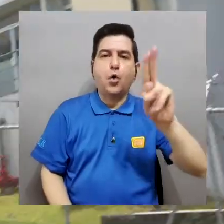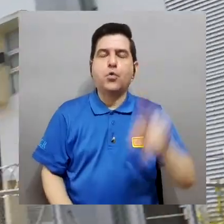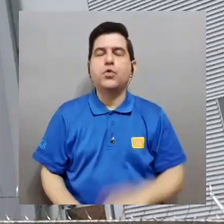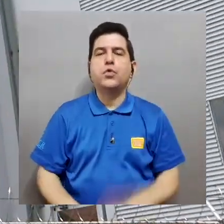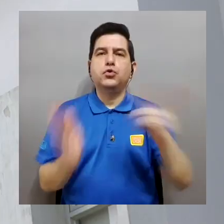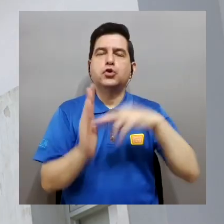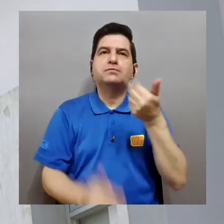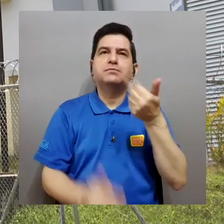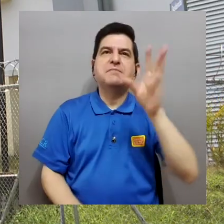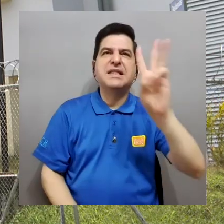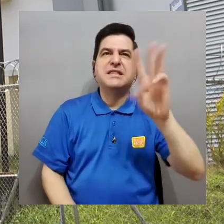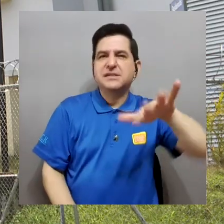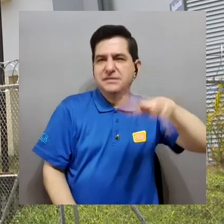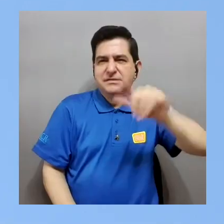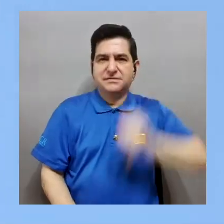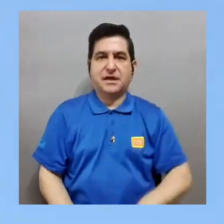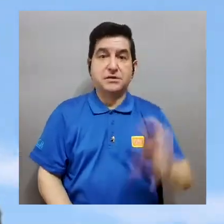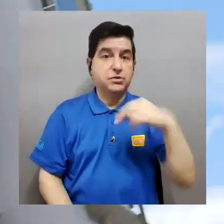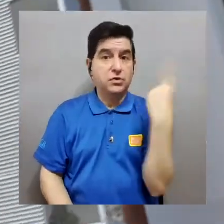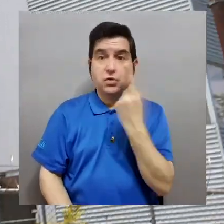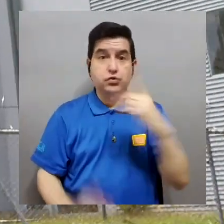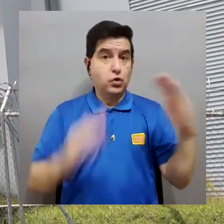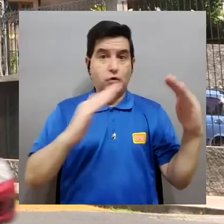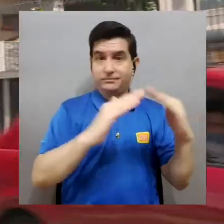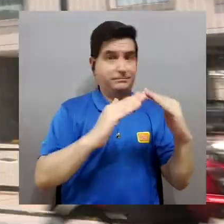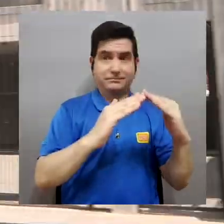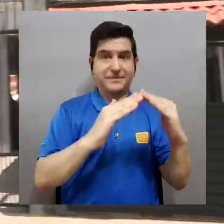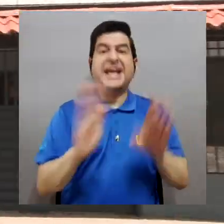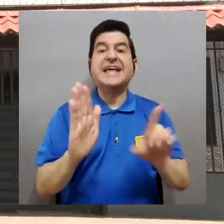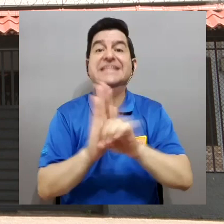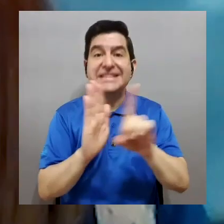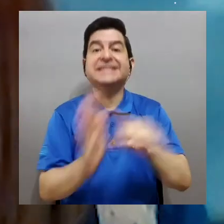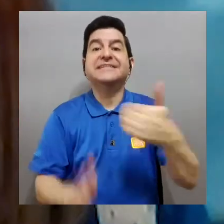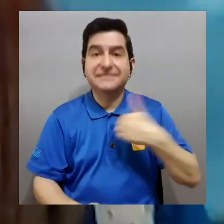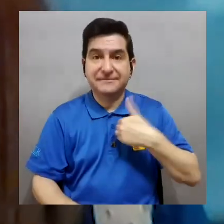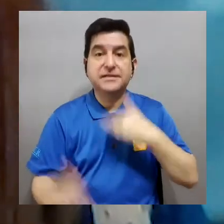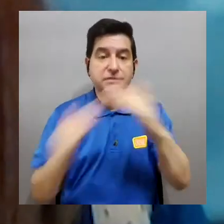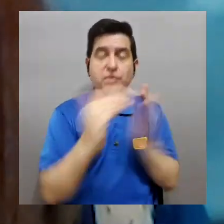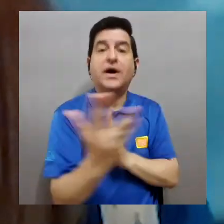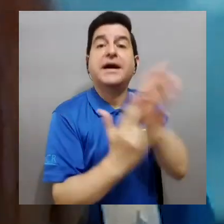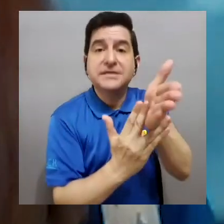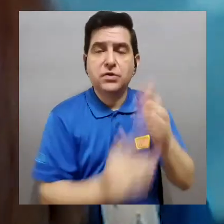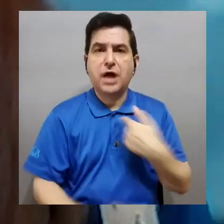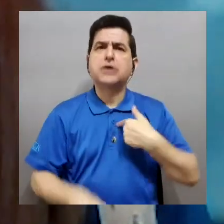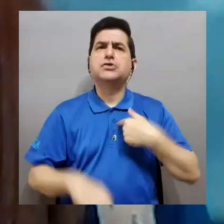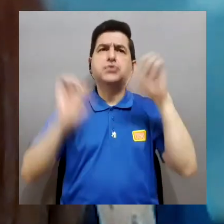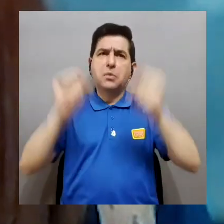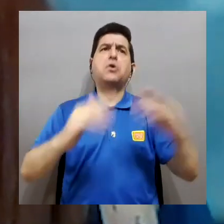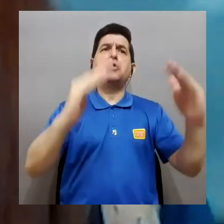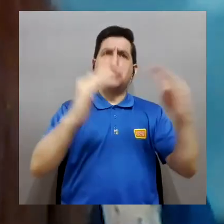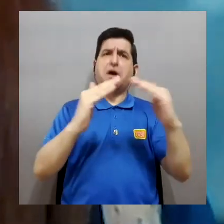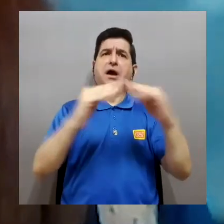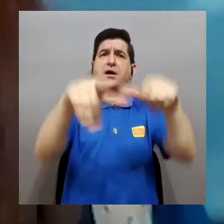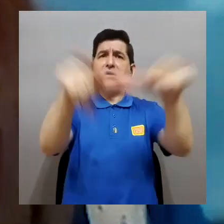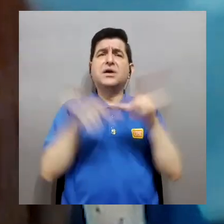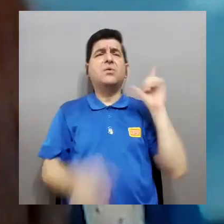es de 2016 aproximadamente. No es solamente la vivienda, es el derecho que tienen a la ciudad, porque yo le podría dar la